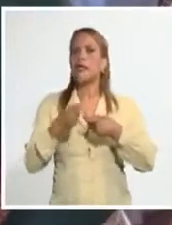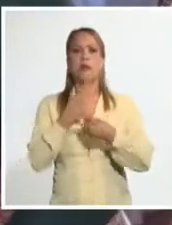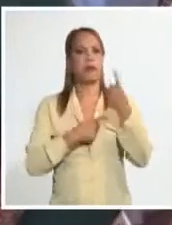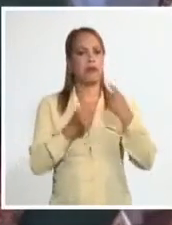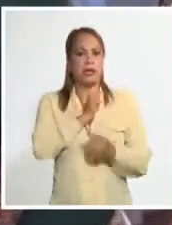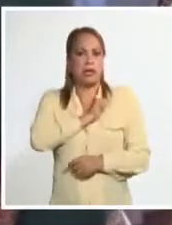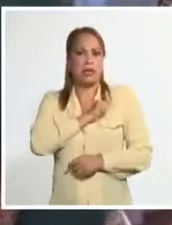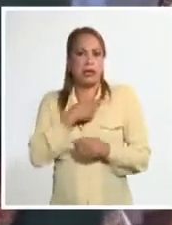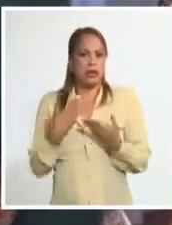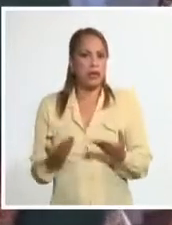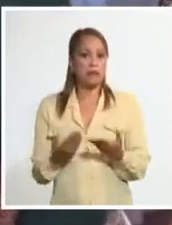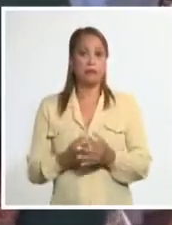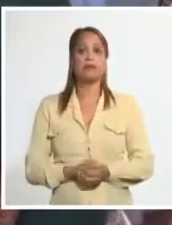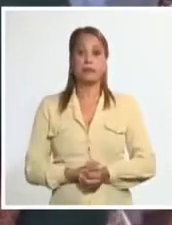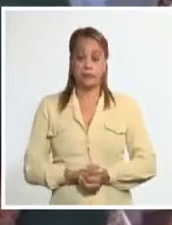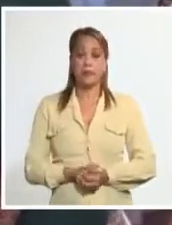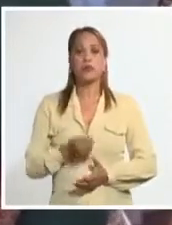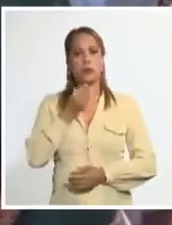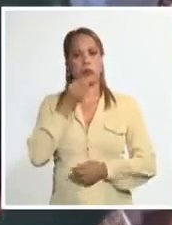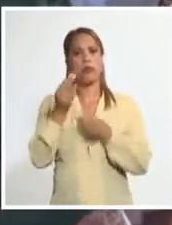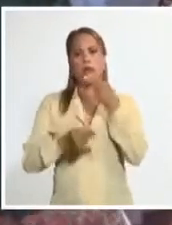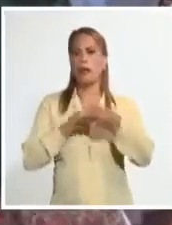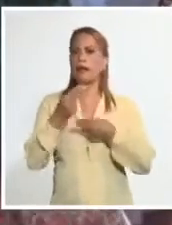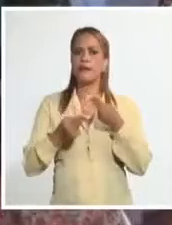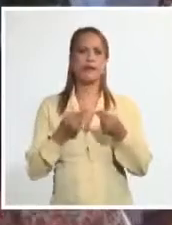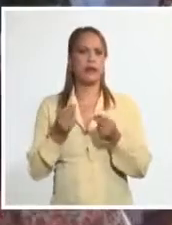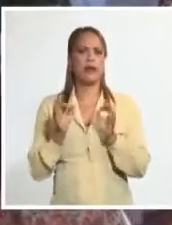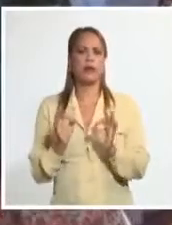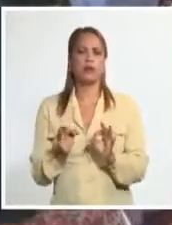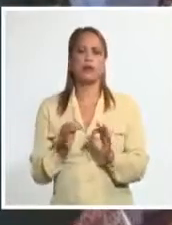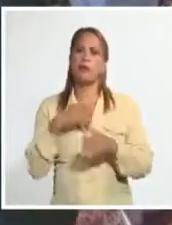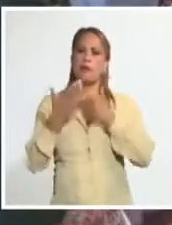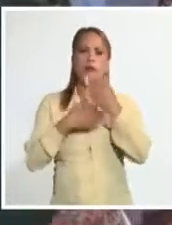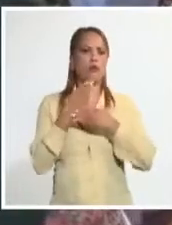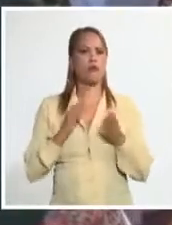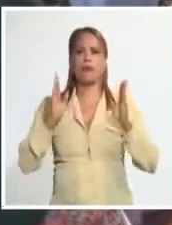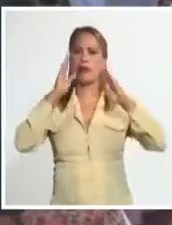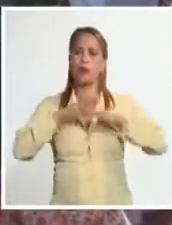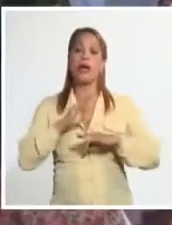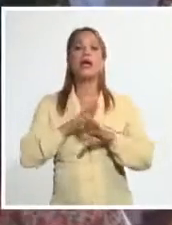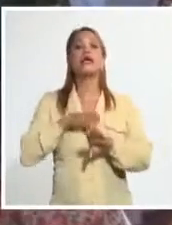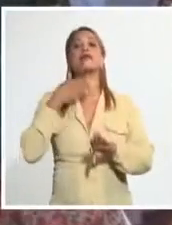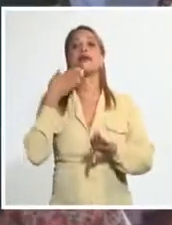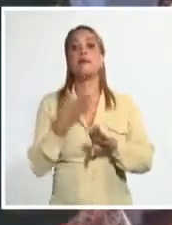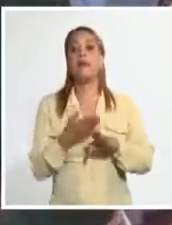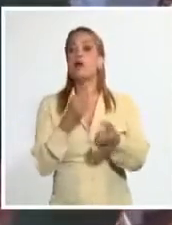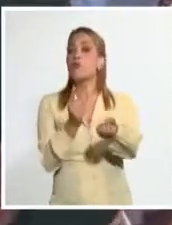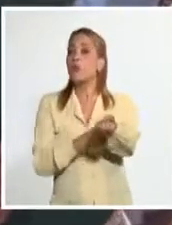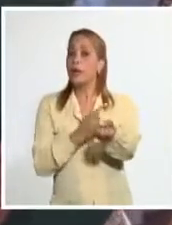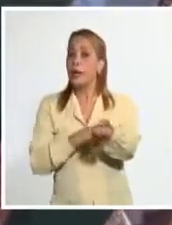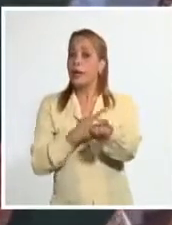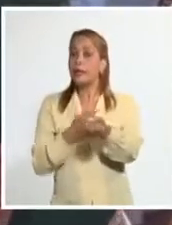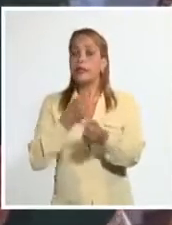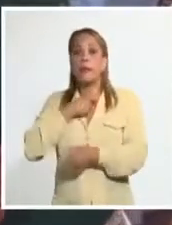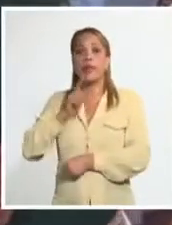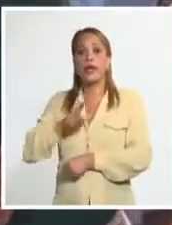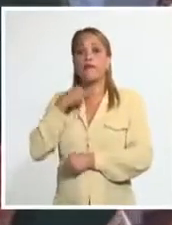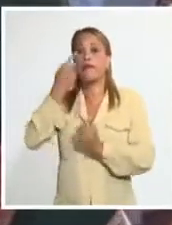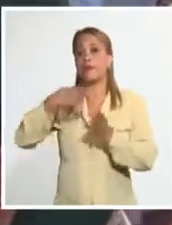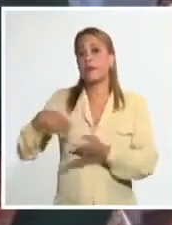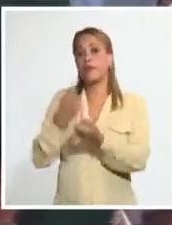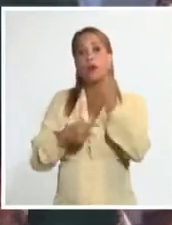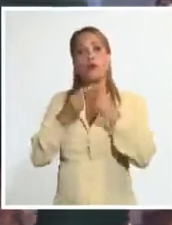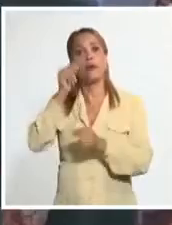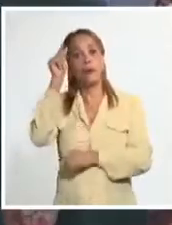oportunidad de contraer matrimonio y tener la posibilidad incluso después de la herencia en caso de